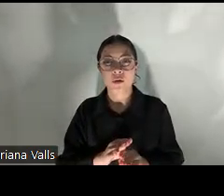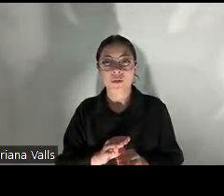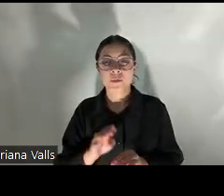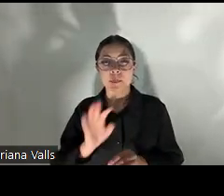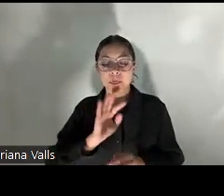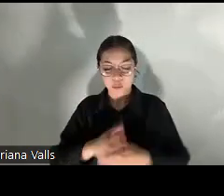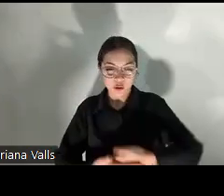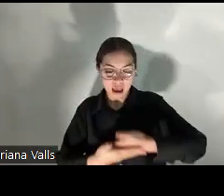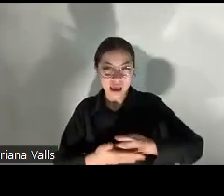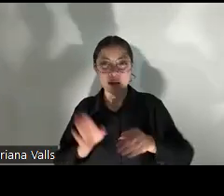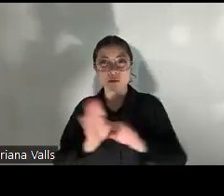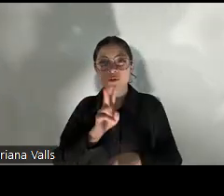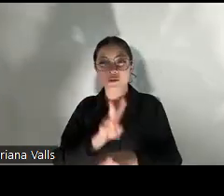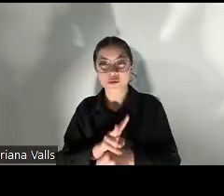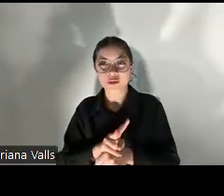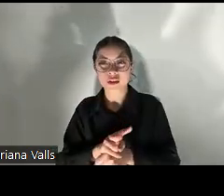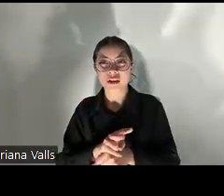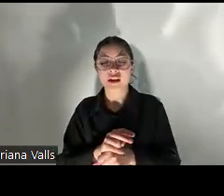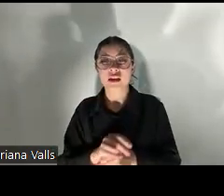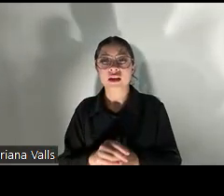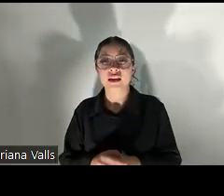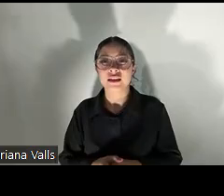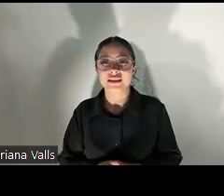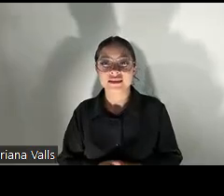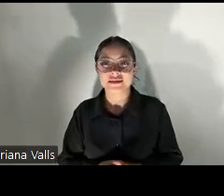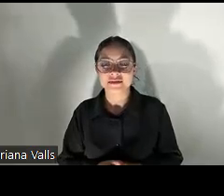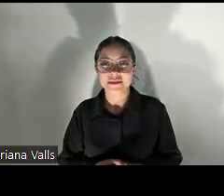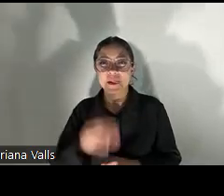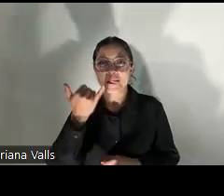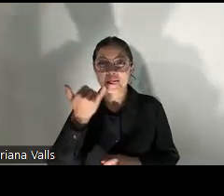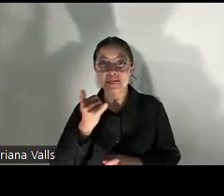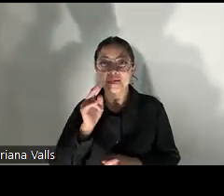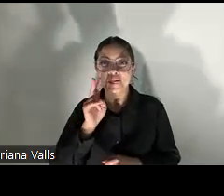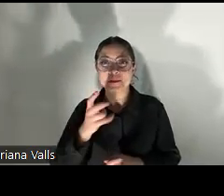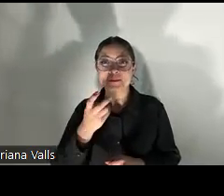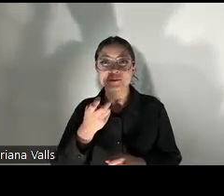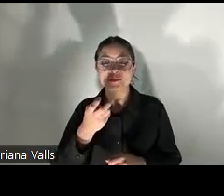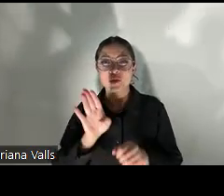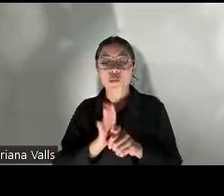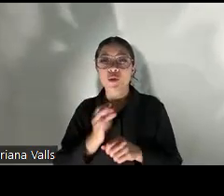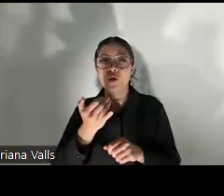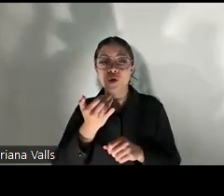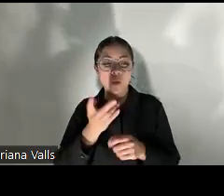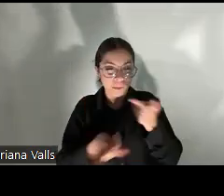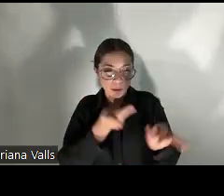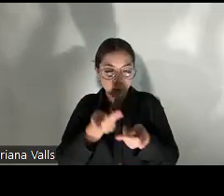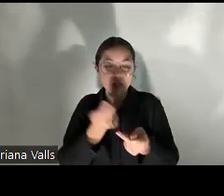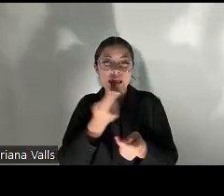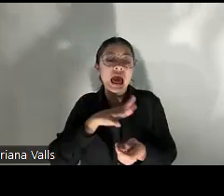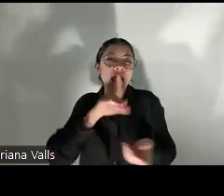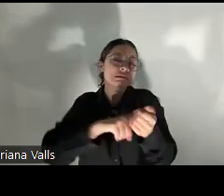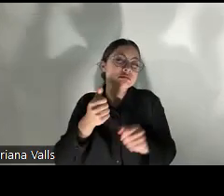cómo le habla, si le habla o no, y a través de un pequeño interrogatorio sobre qué hace en su casa, darnos cuenta del